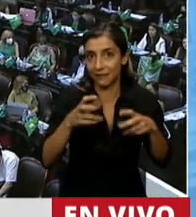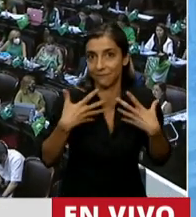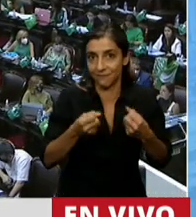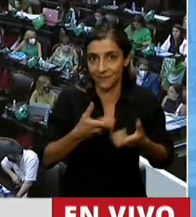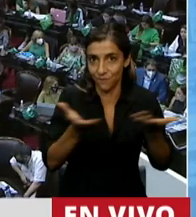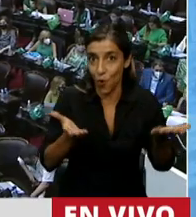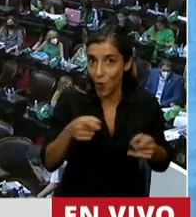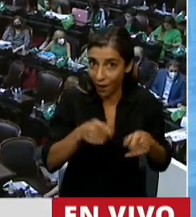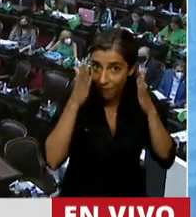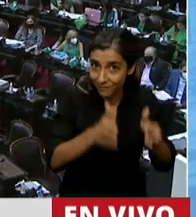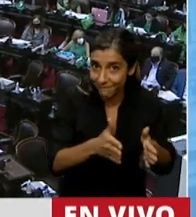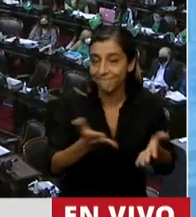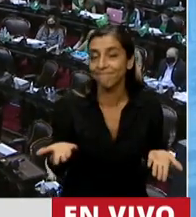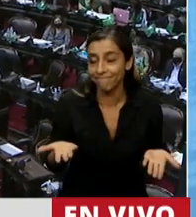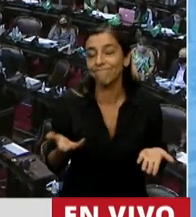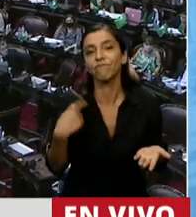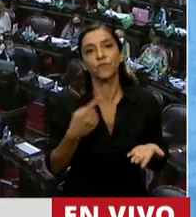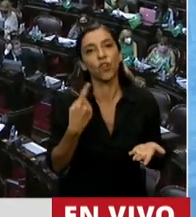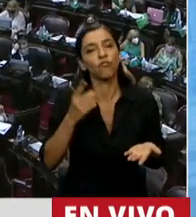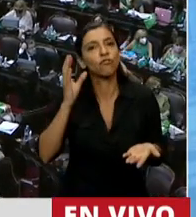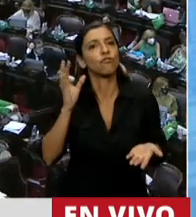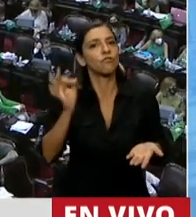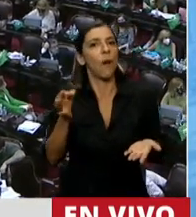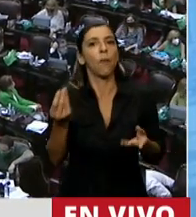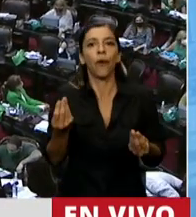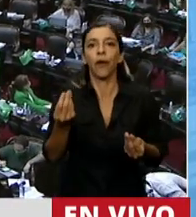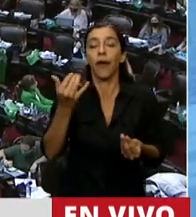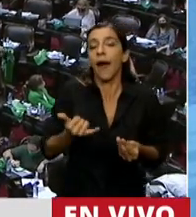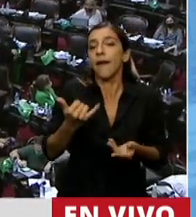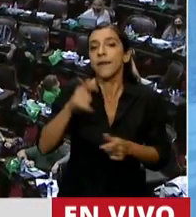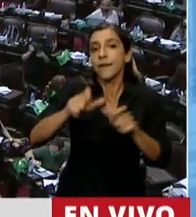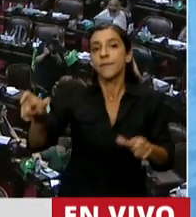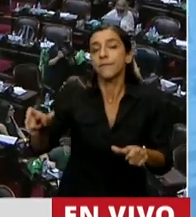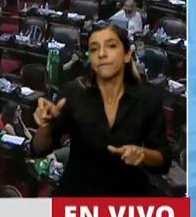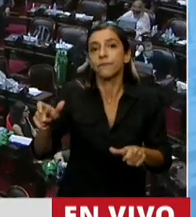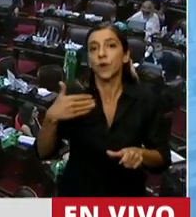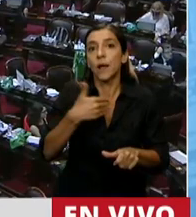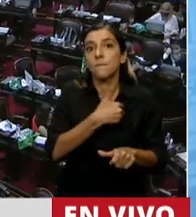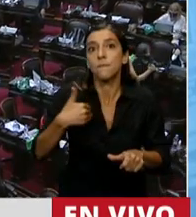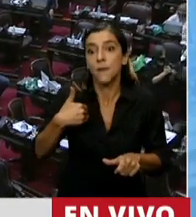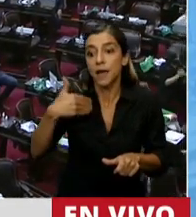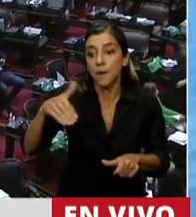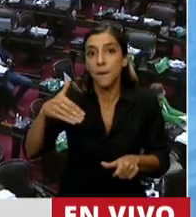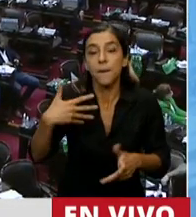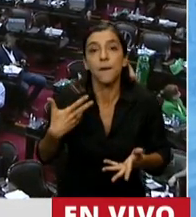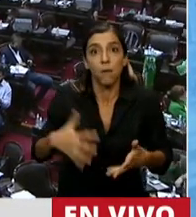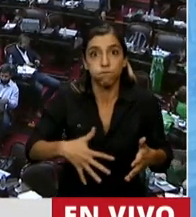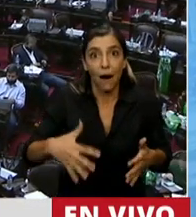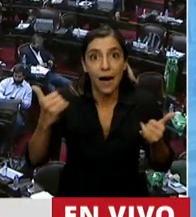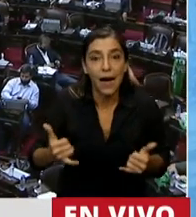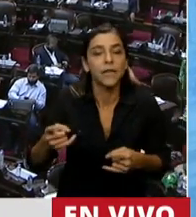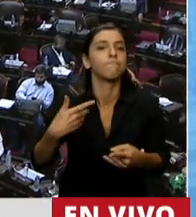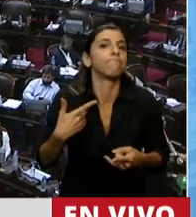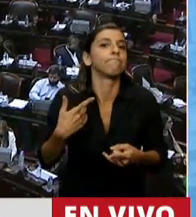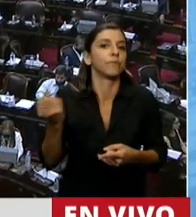Sobre las decisiones para maternar, que esa maternidad sea deseada, sea planificada y